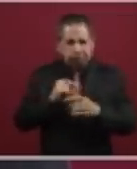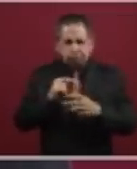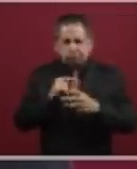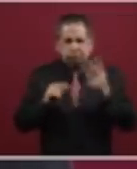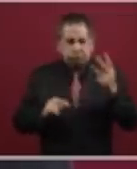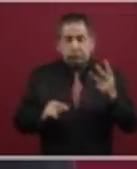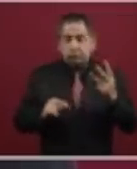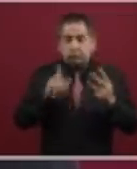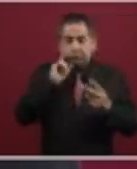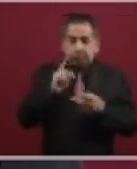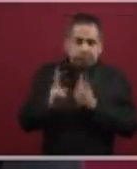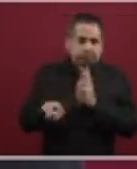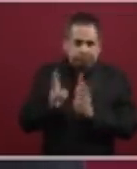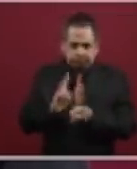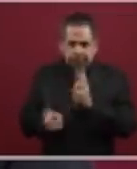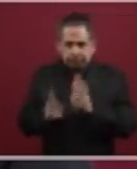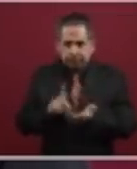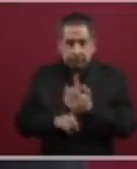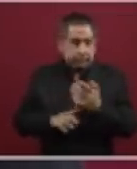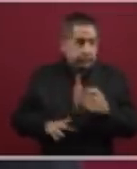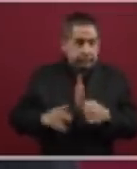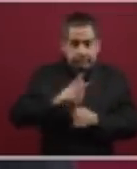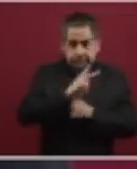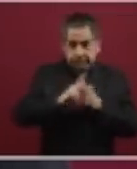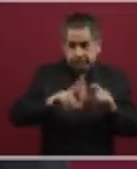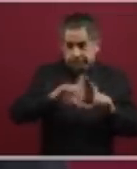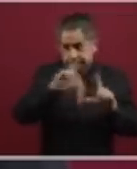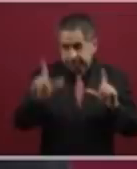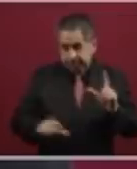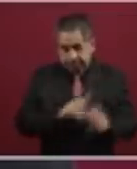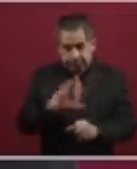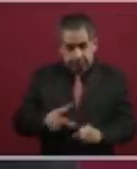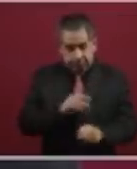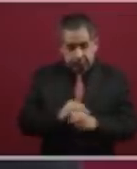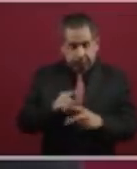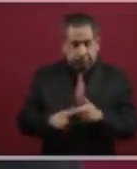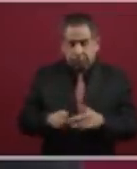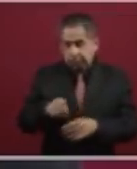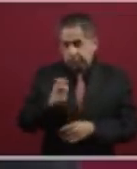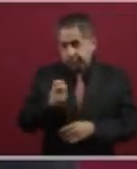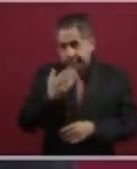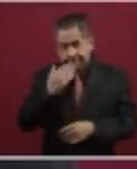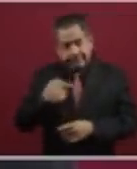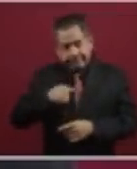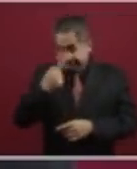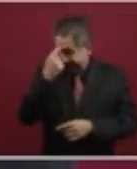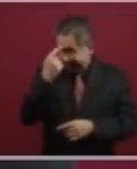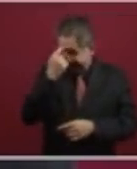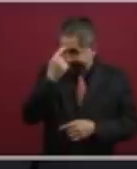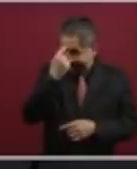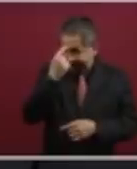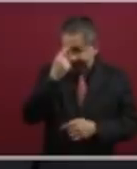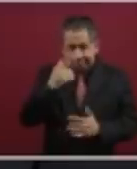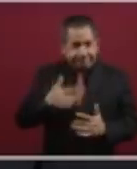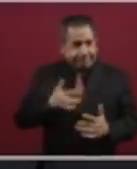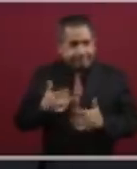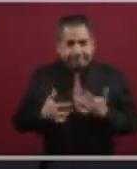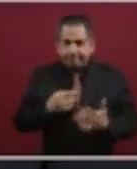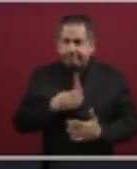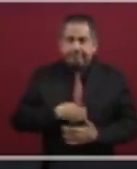por internet de todo el país, que es algo que me tiene